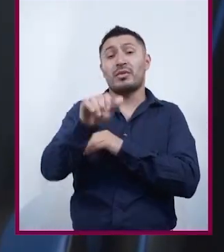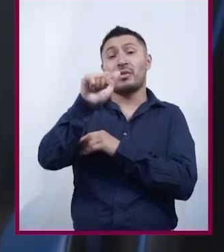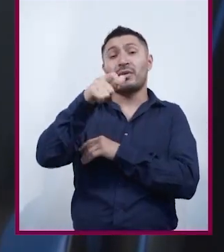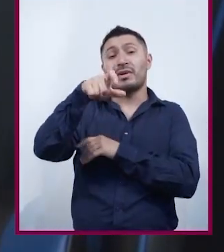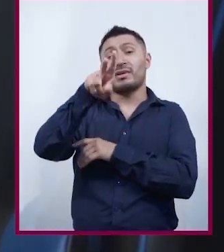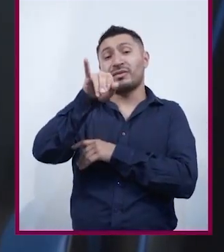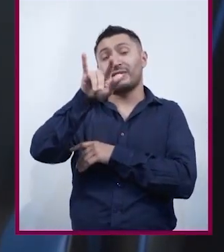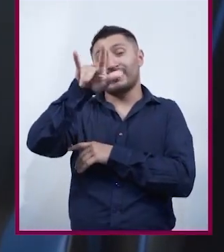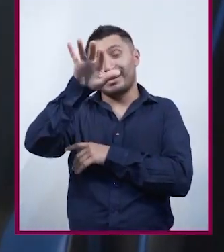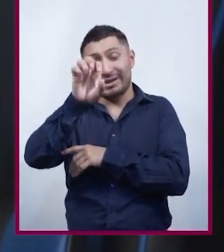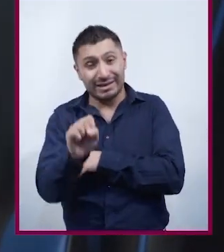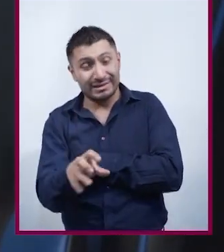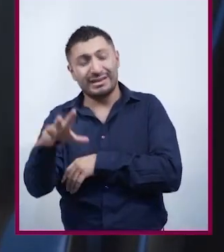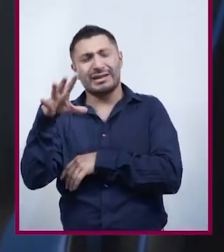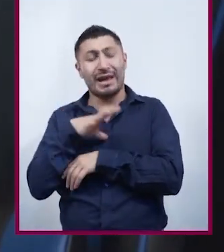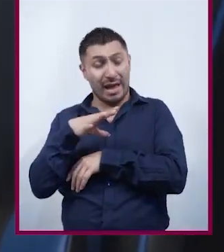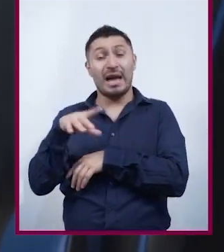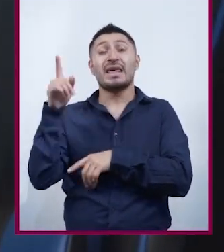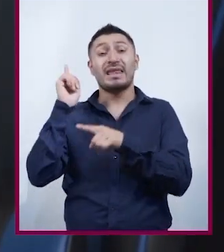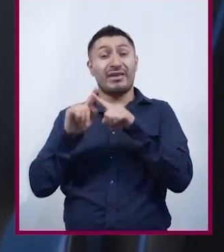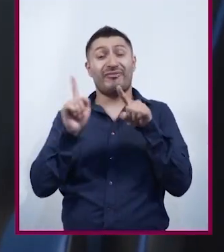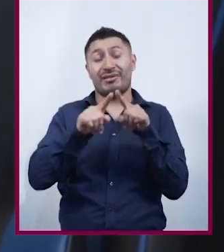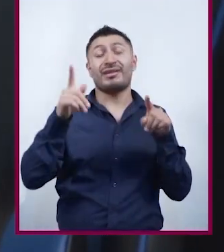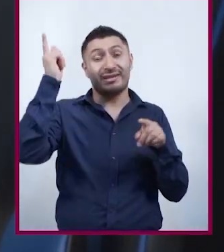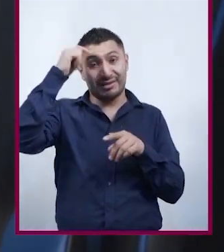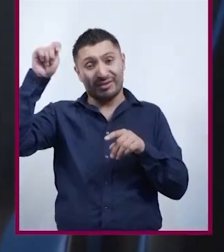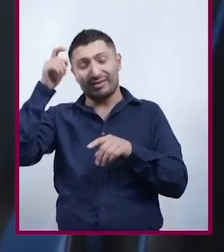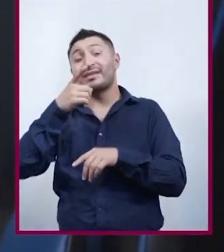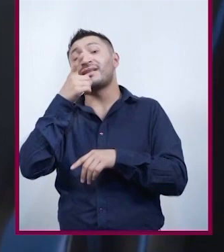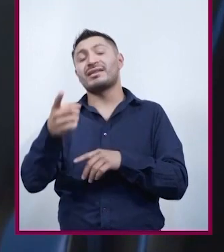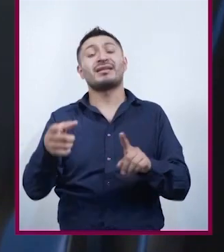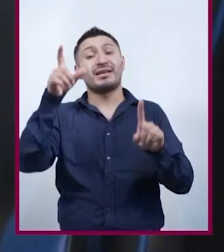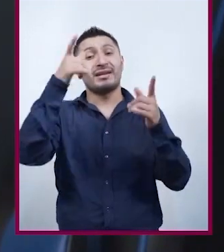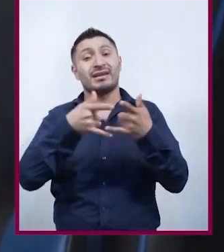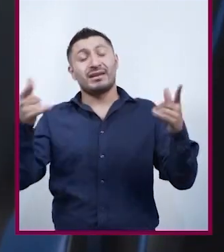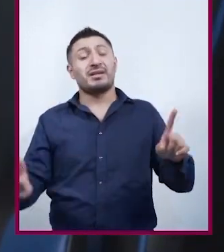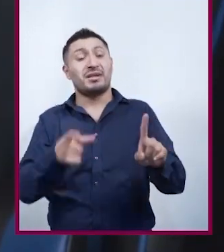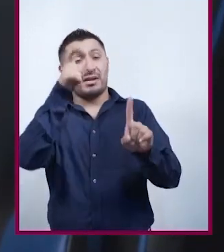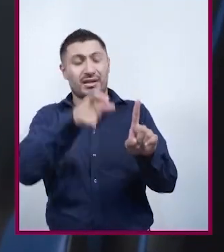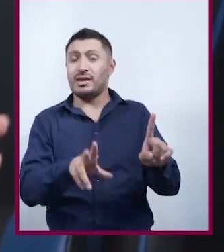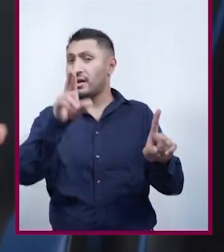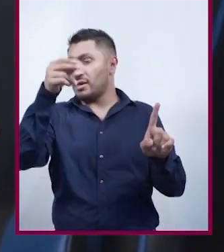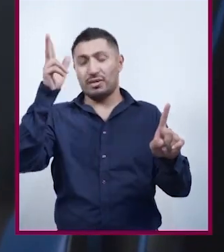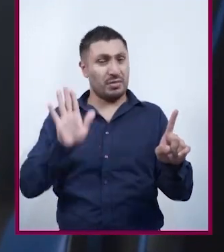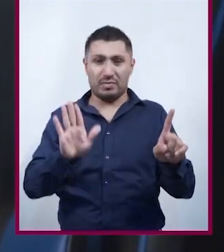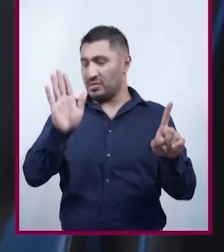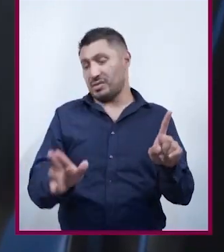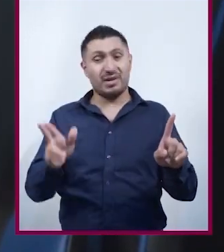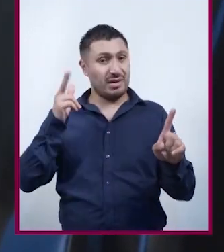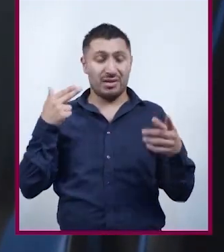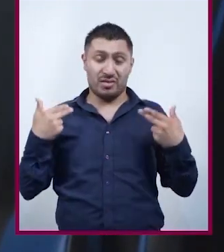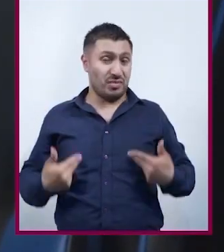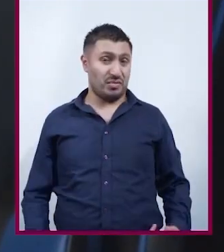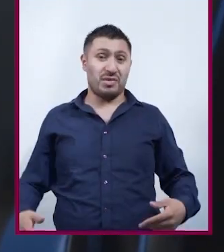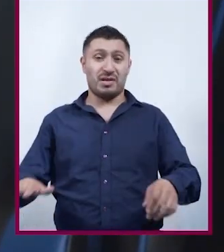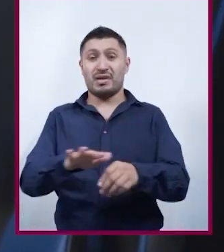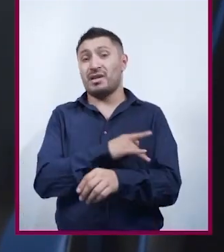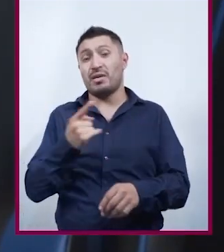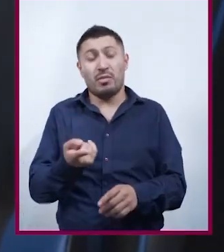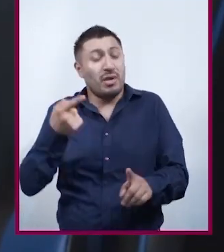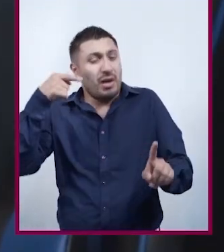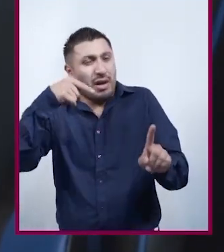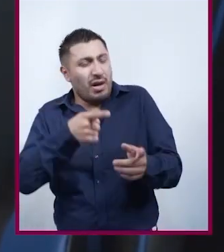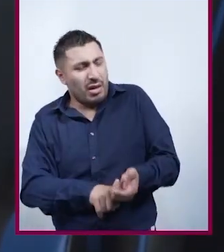Aquiles. De hecho, hay varias hipótesis que dicen que la historia de Ulises nos parece tan humana porque, de cierta